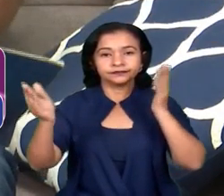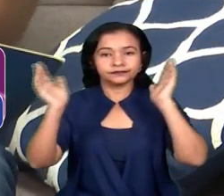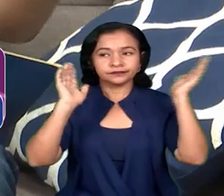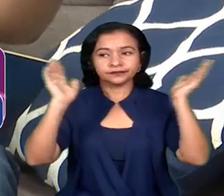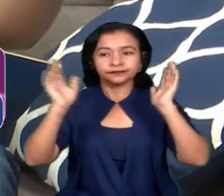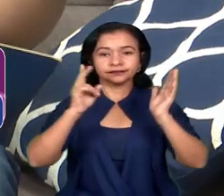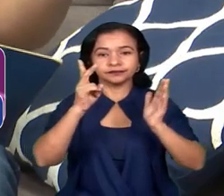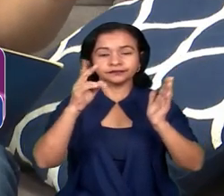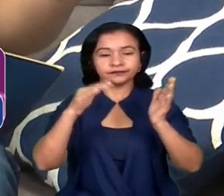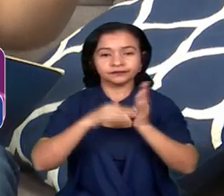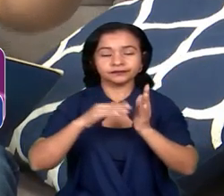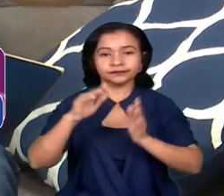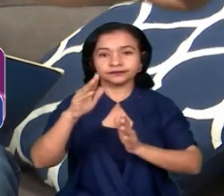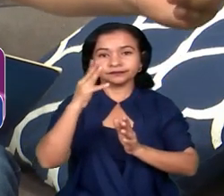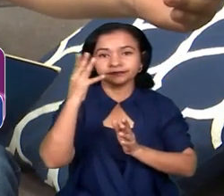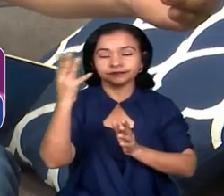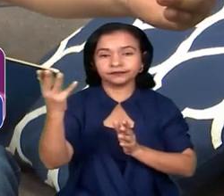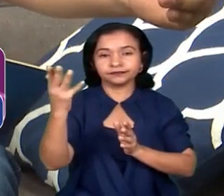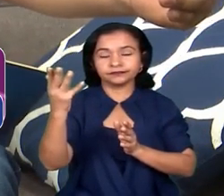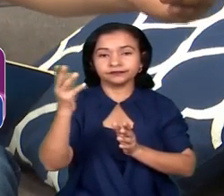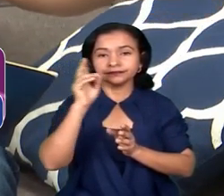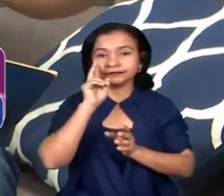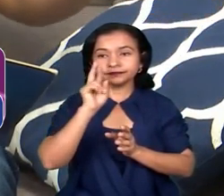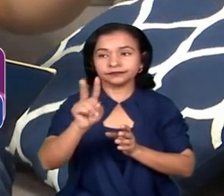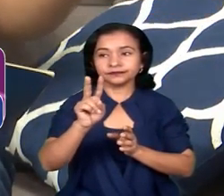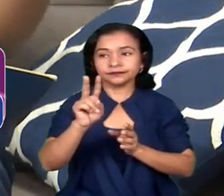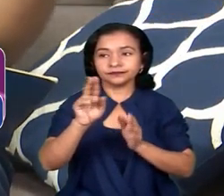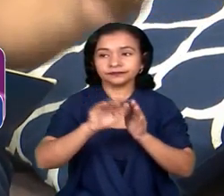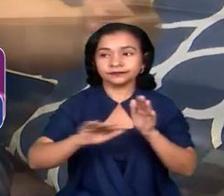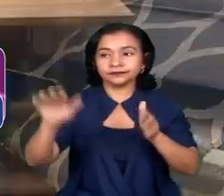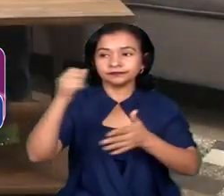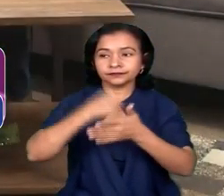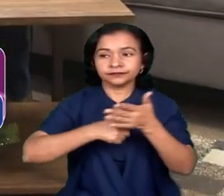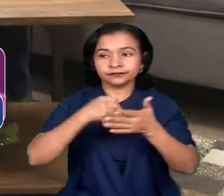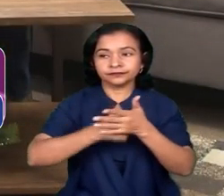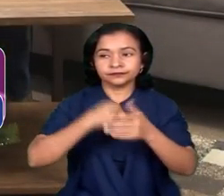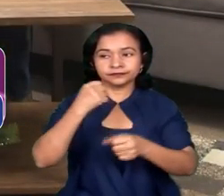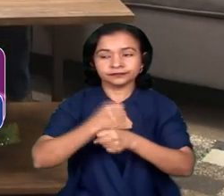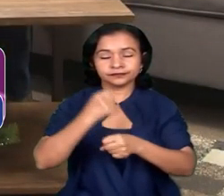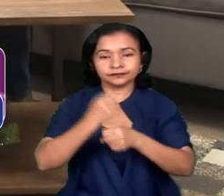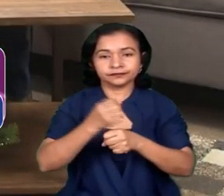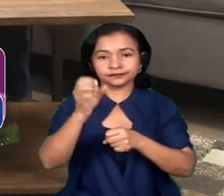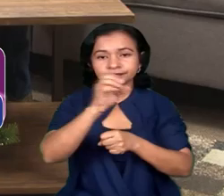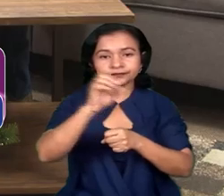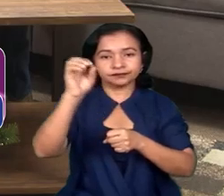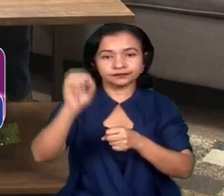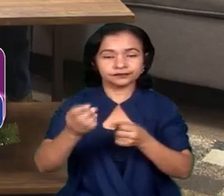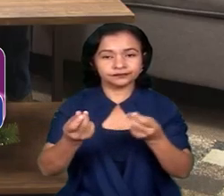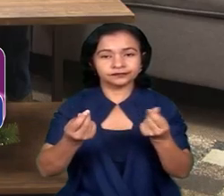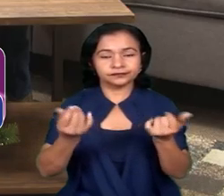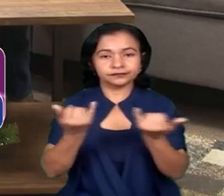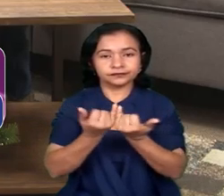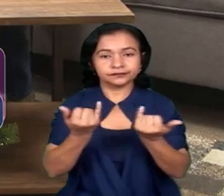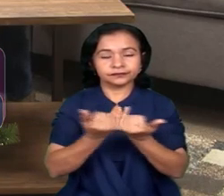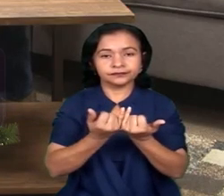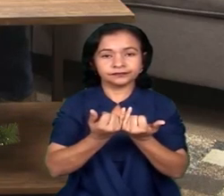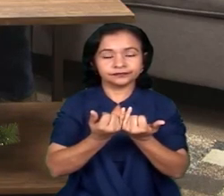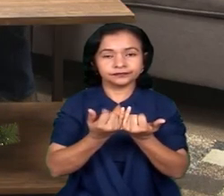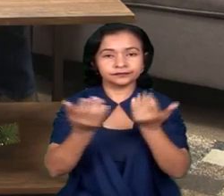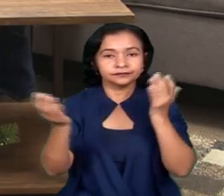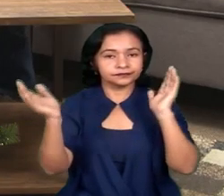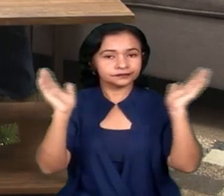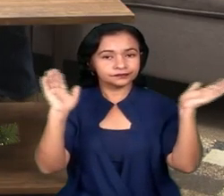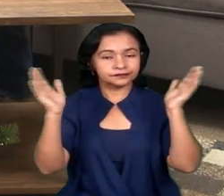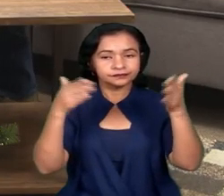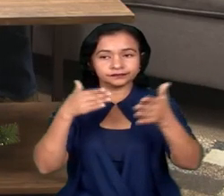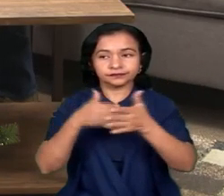para el 2019? En principio lo hemos visto duplicando esfuerzos, trabajando, brindando descuentos. Igual los comerciantes no pararon,